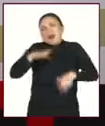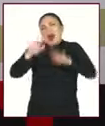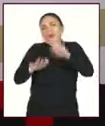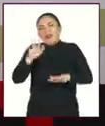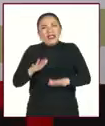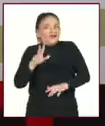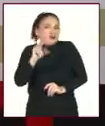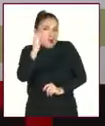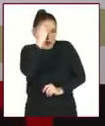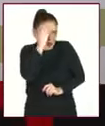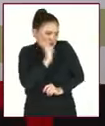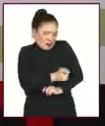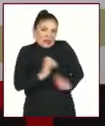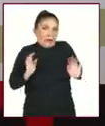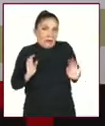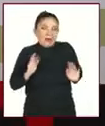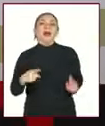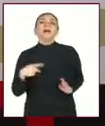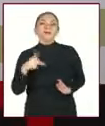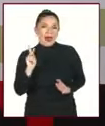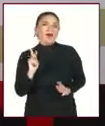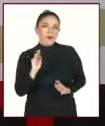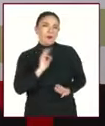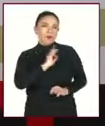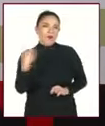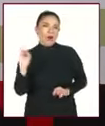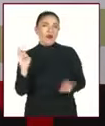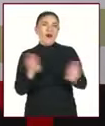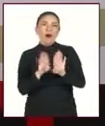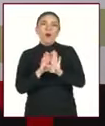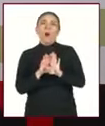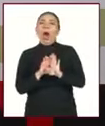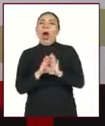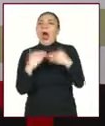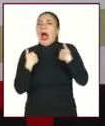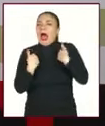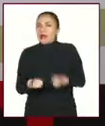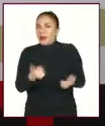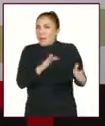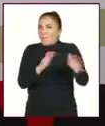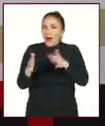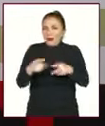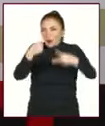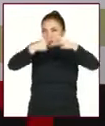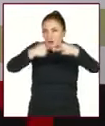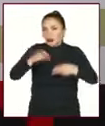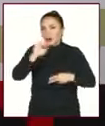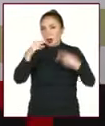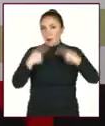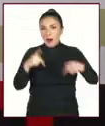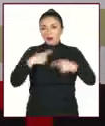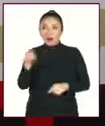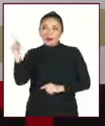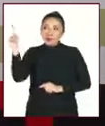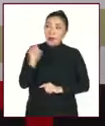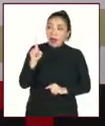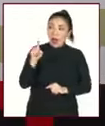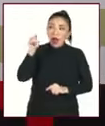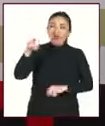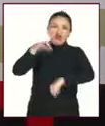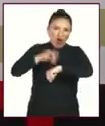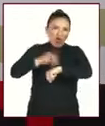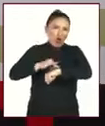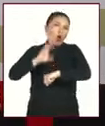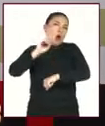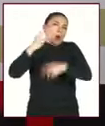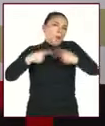no conoce, pero sí se puede dar ese parámetro cuando un personal capacitado nos pregunta si podemos decir,